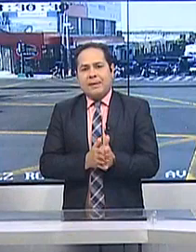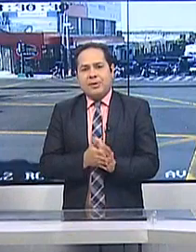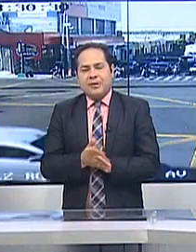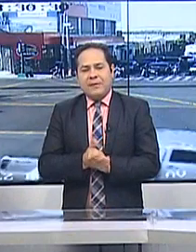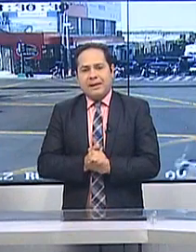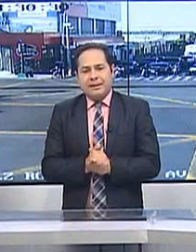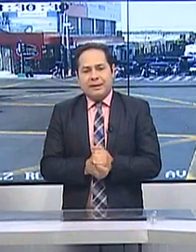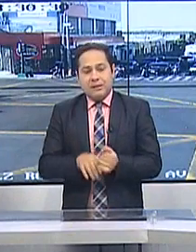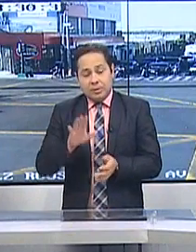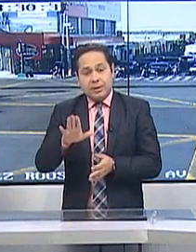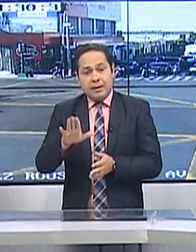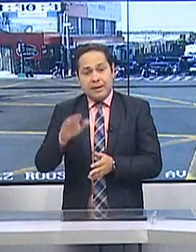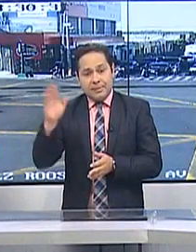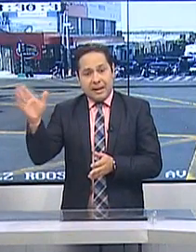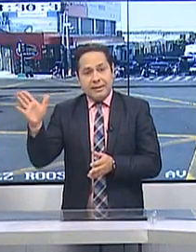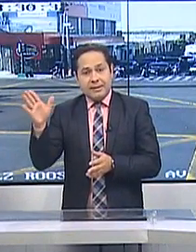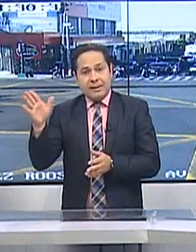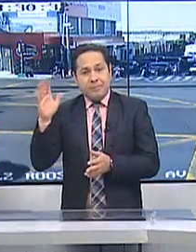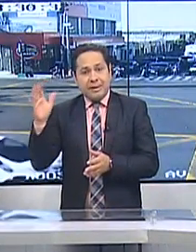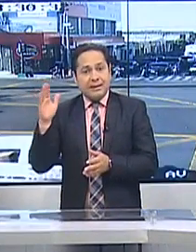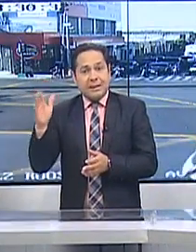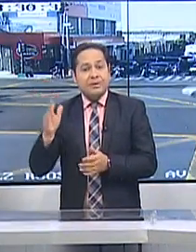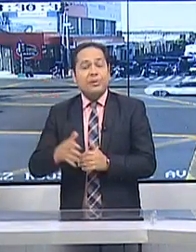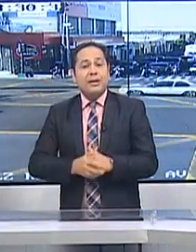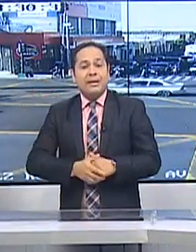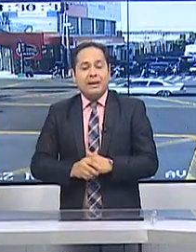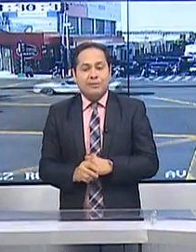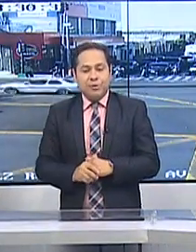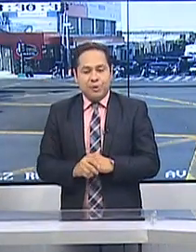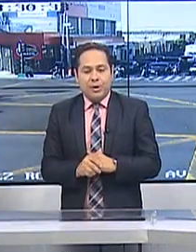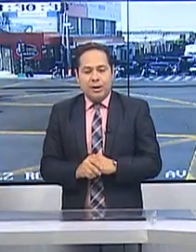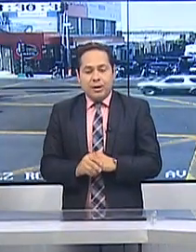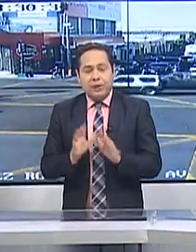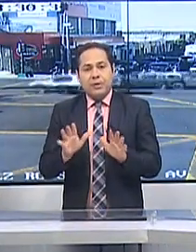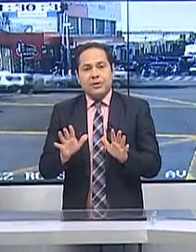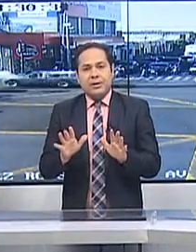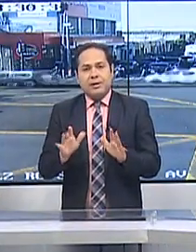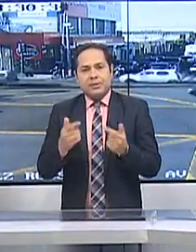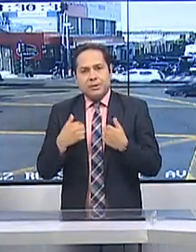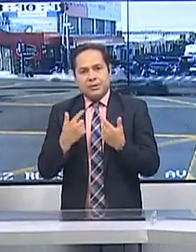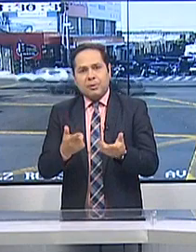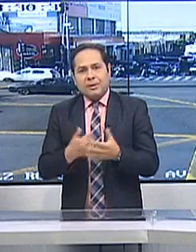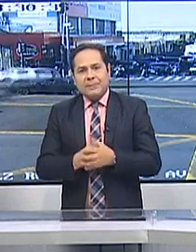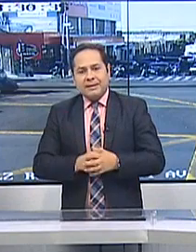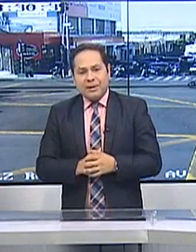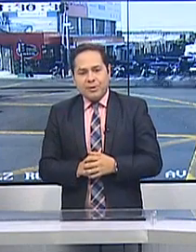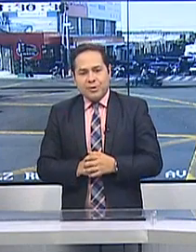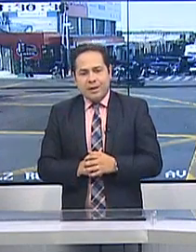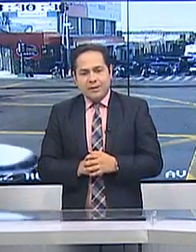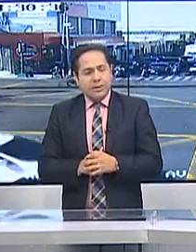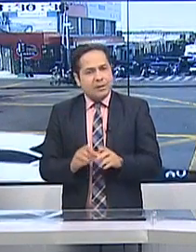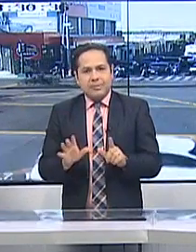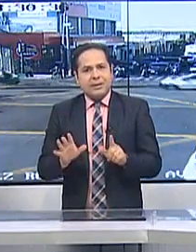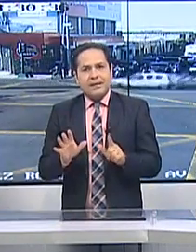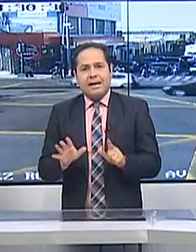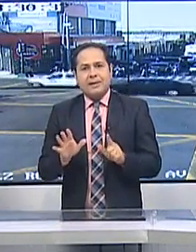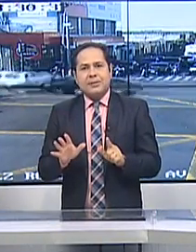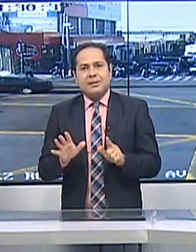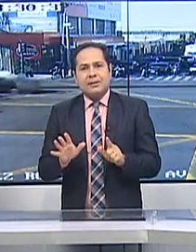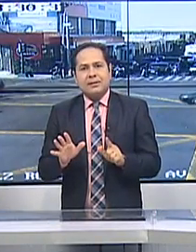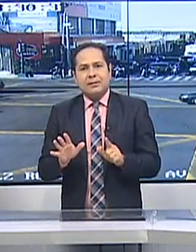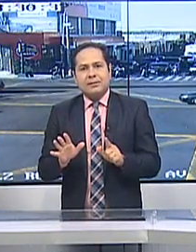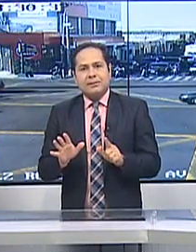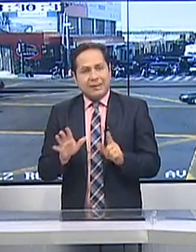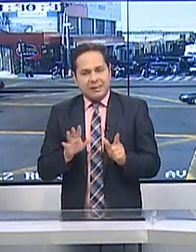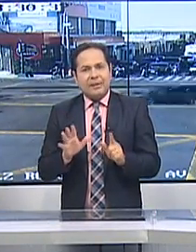dos cosas, amigos televidentes. Una, la esperanza empieza a surgir en el mundo. Y dos, nosotros como guatemaltecos solo tenemos 6